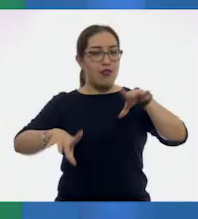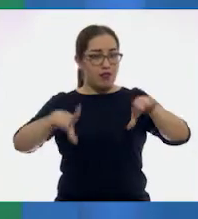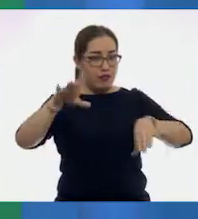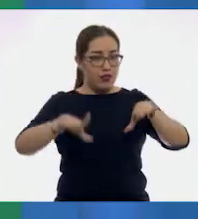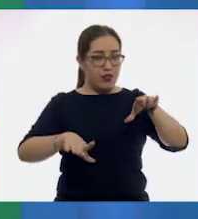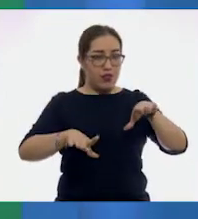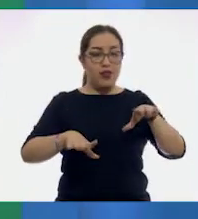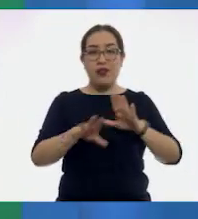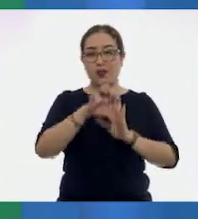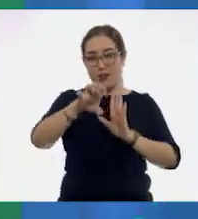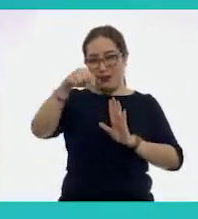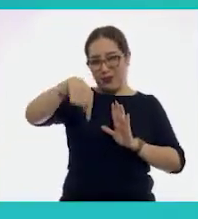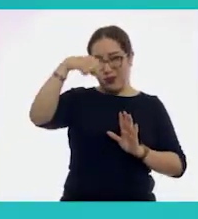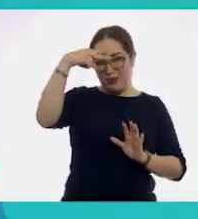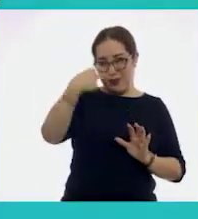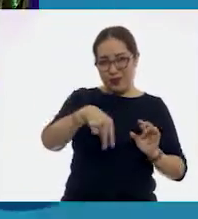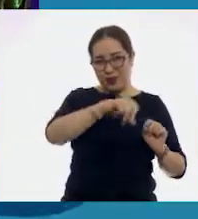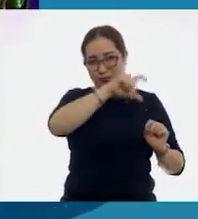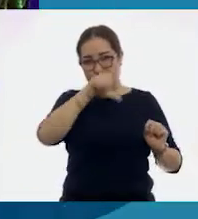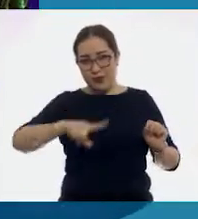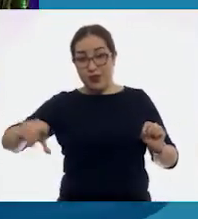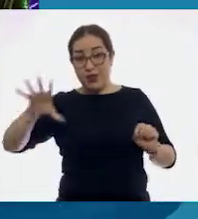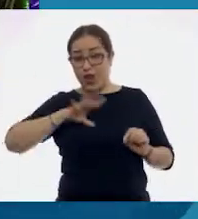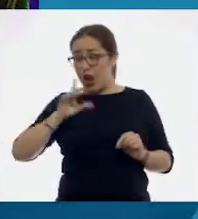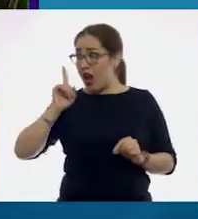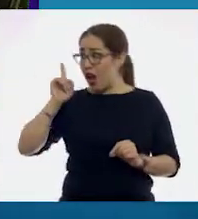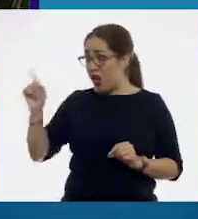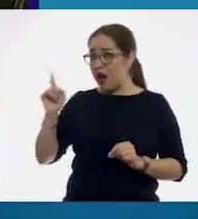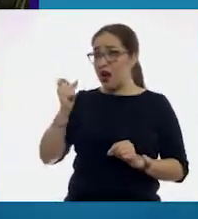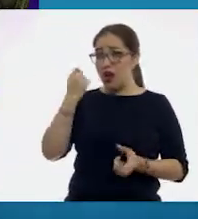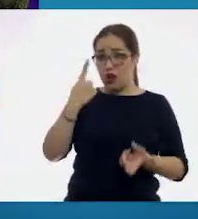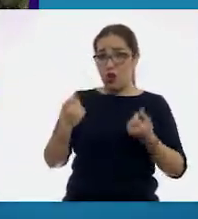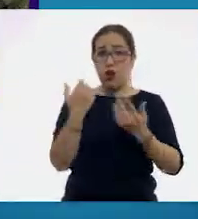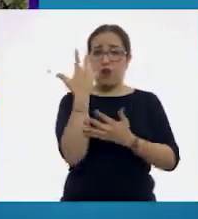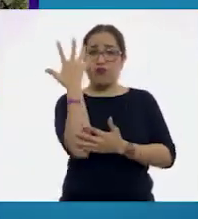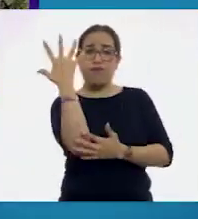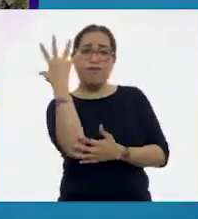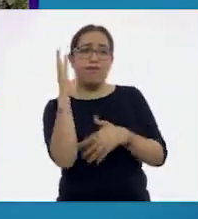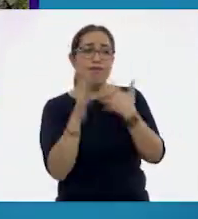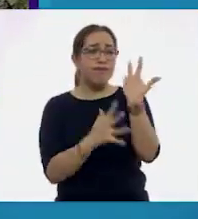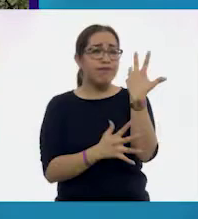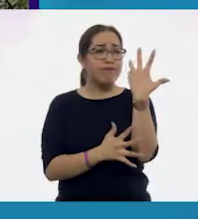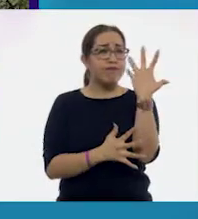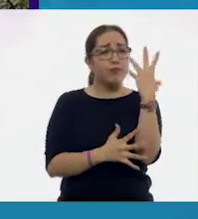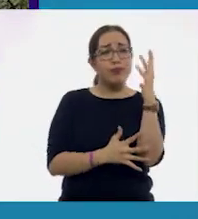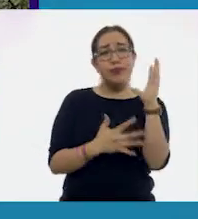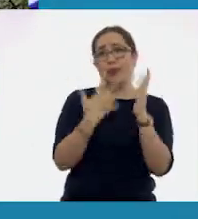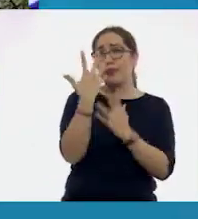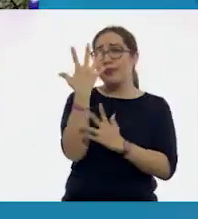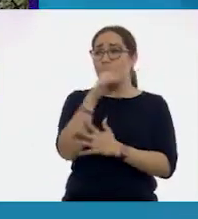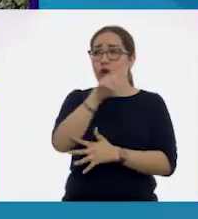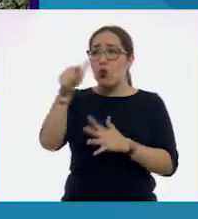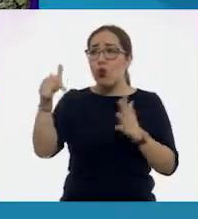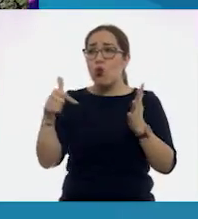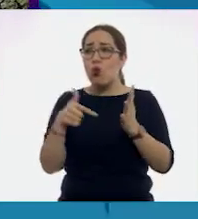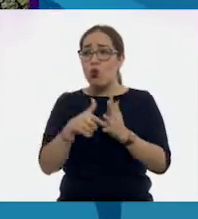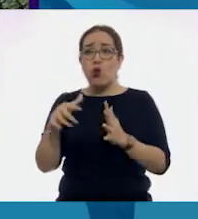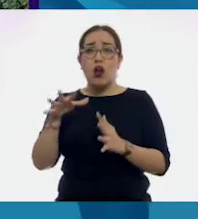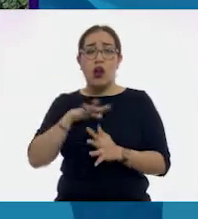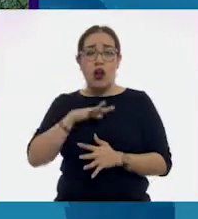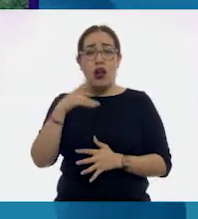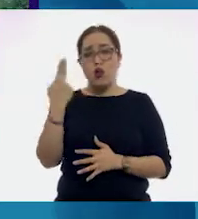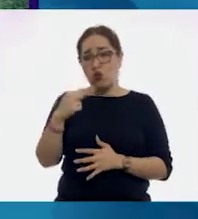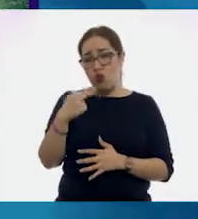México. Podemos encontrar selvas, matorrales, los matorrales o desiertos, que son también conocidos